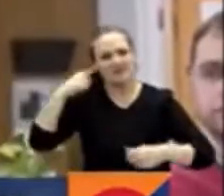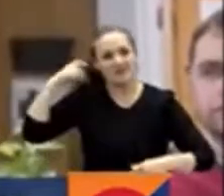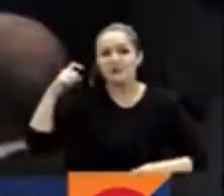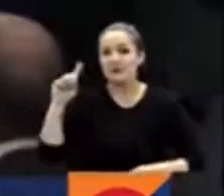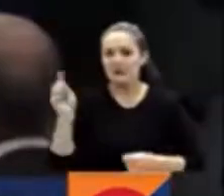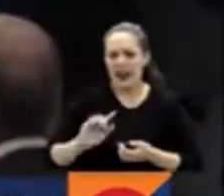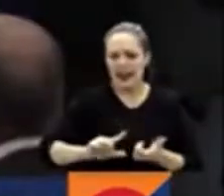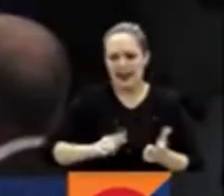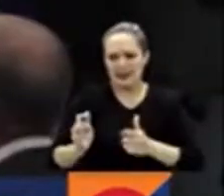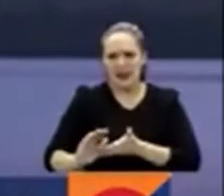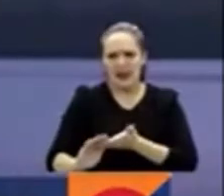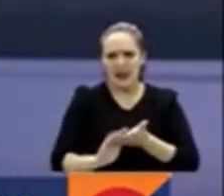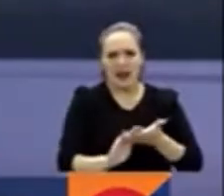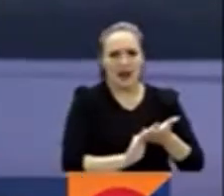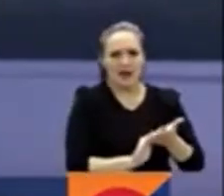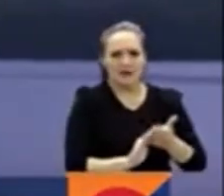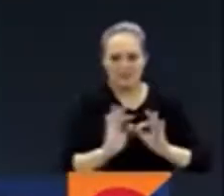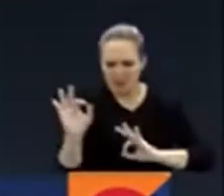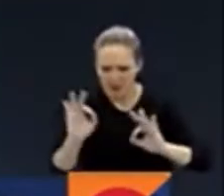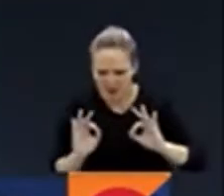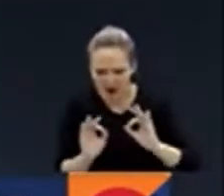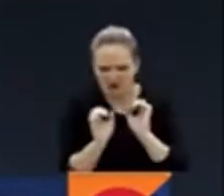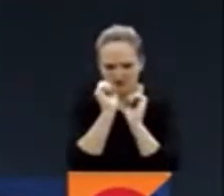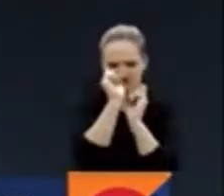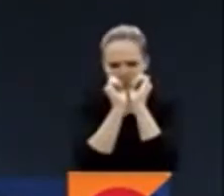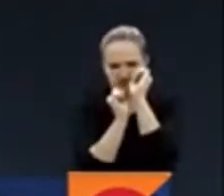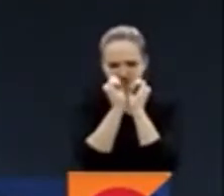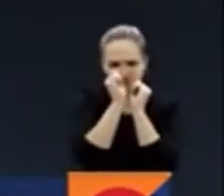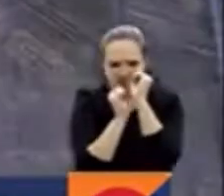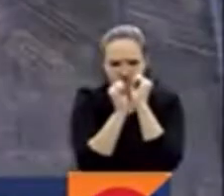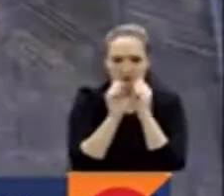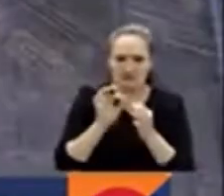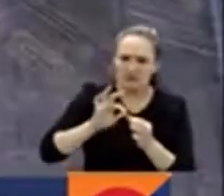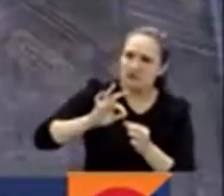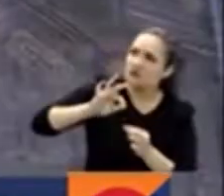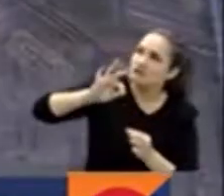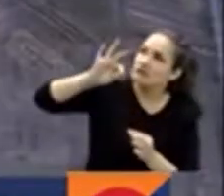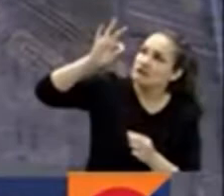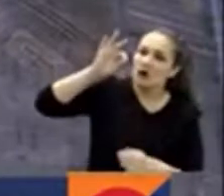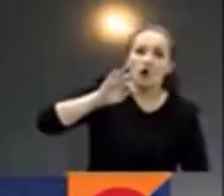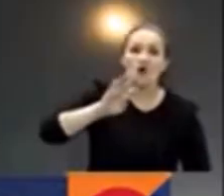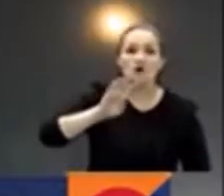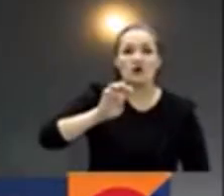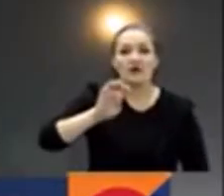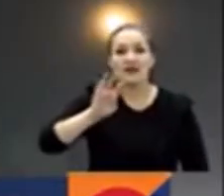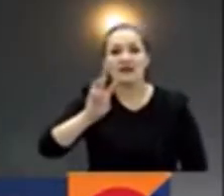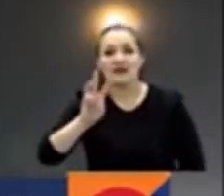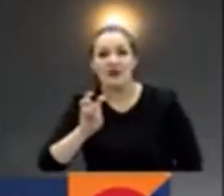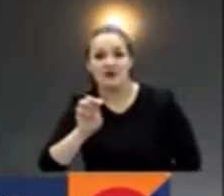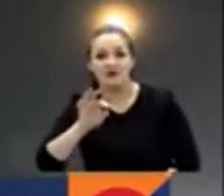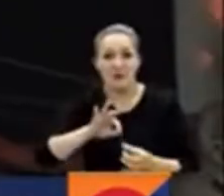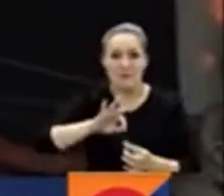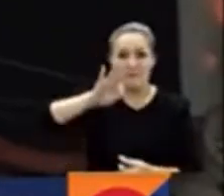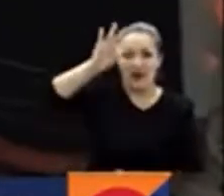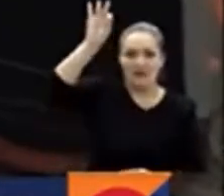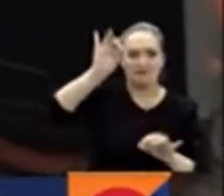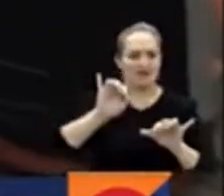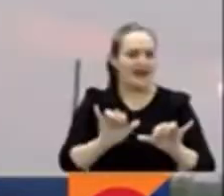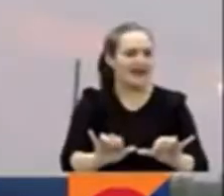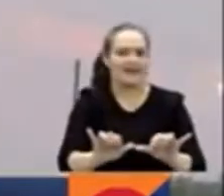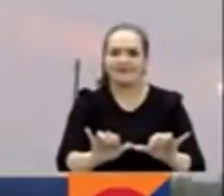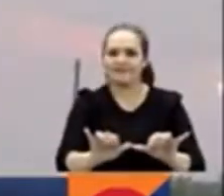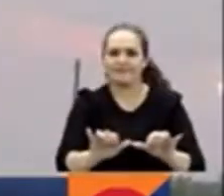listos para eso. Y no lo estaban. Los imponentes 98 metros del Space Launch System permanecerán en tierra al